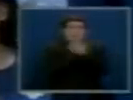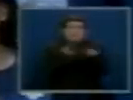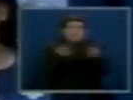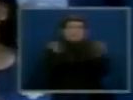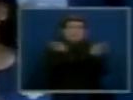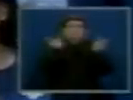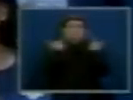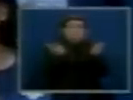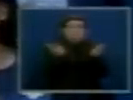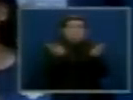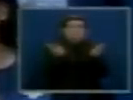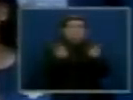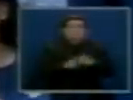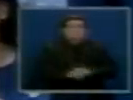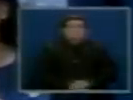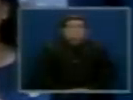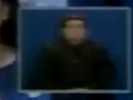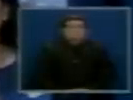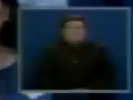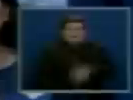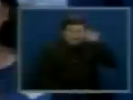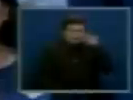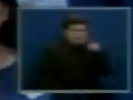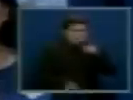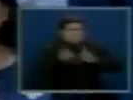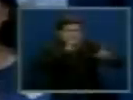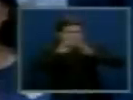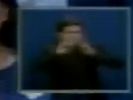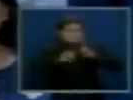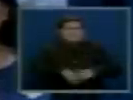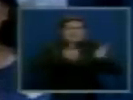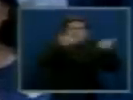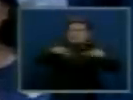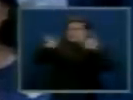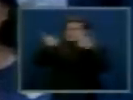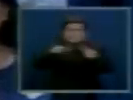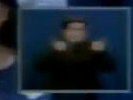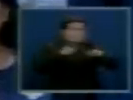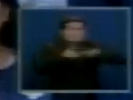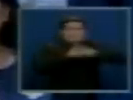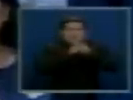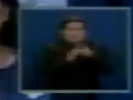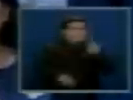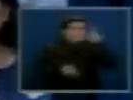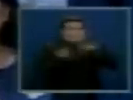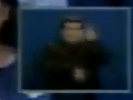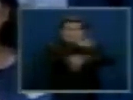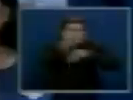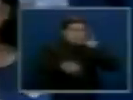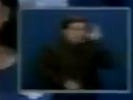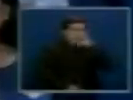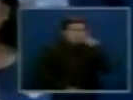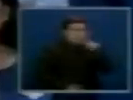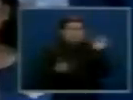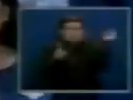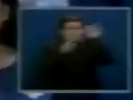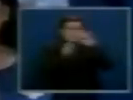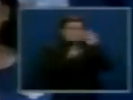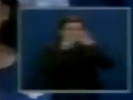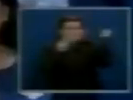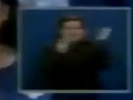riqueza. Convencidos de que el diálogo y la concertación serán herramientas insustituibles en la búsqueda de este objetivo